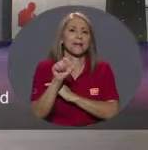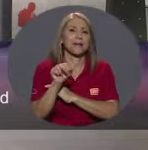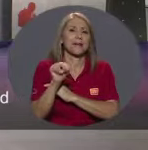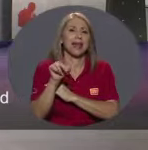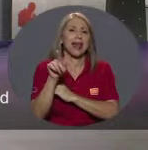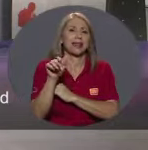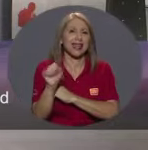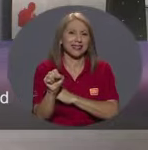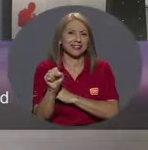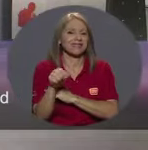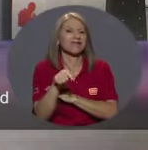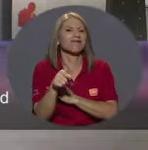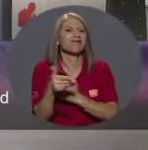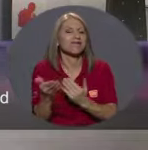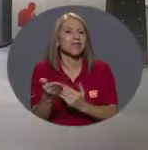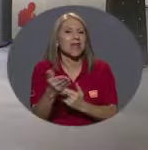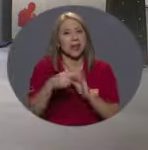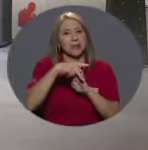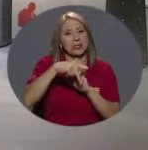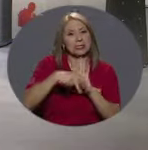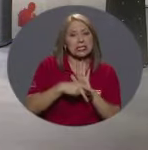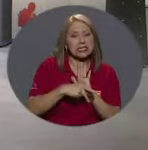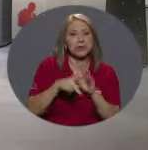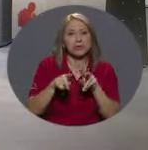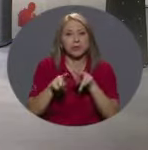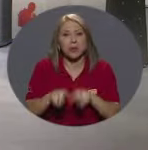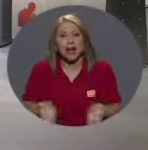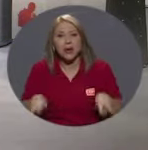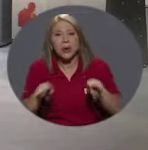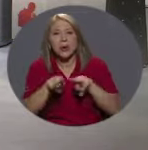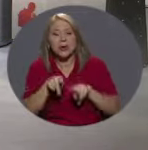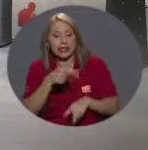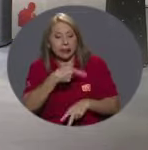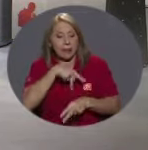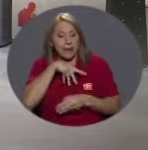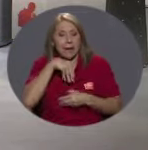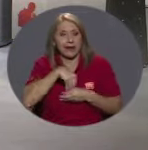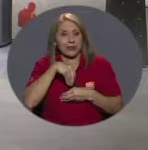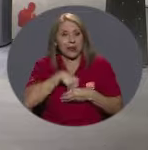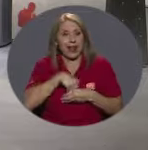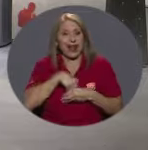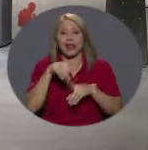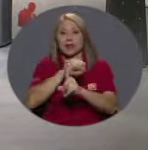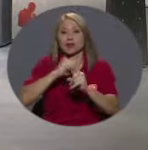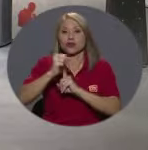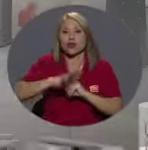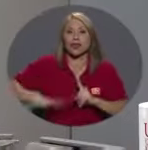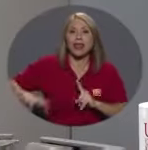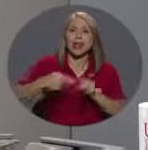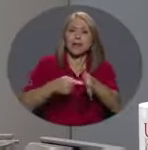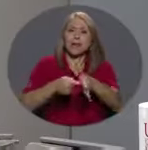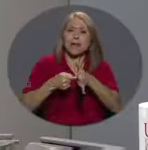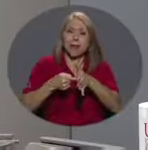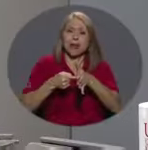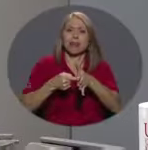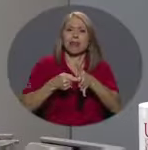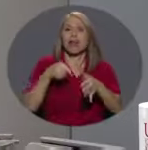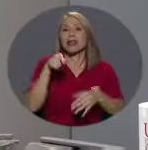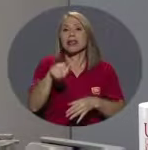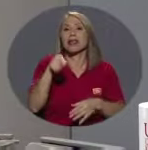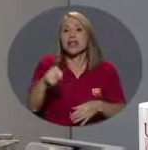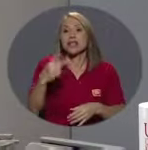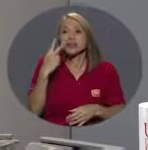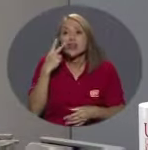de los valores y principios que la sociedad demanda en general hoy, ¿verdad? Y que se ve muy reflejado en